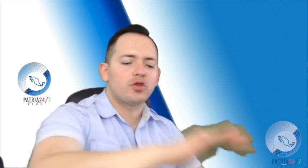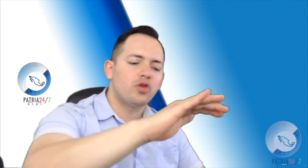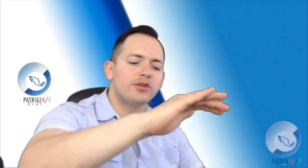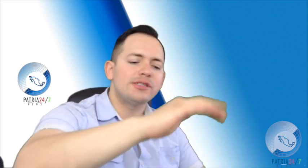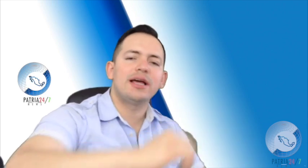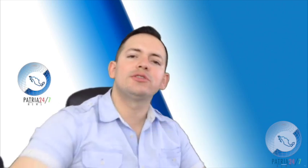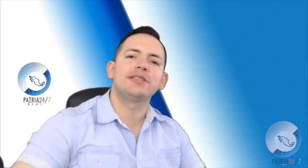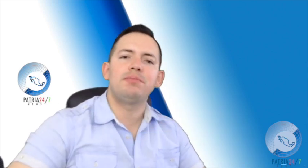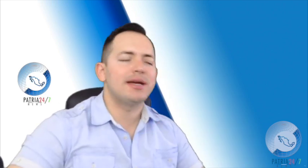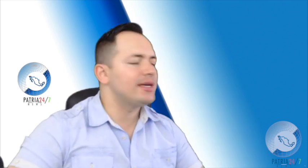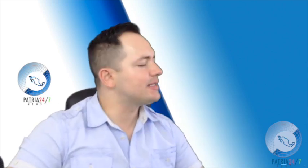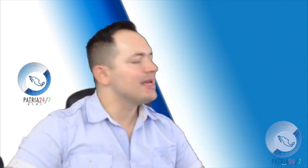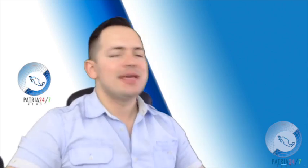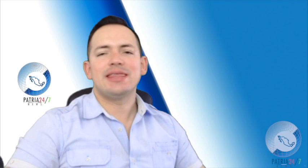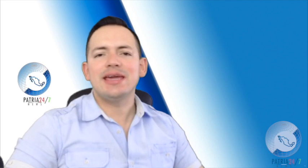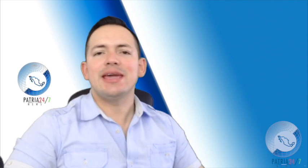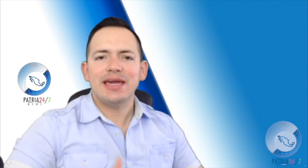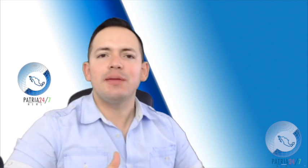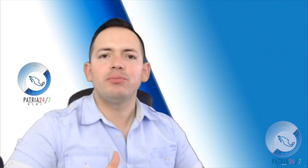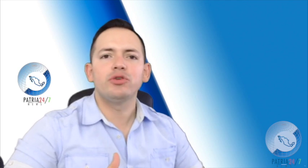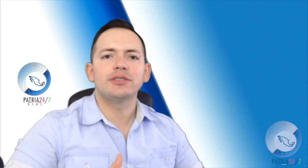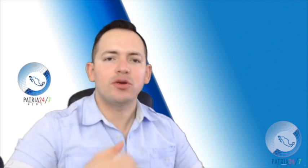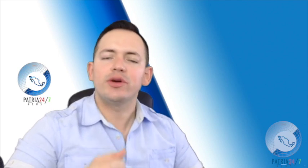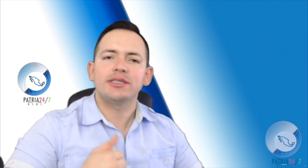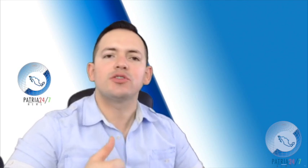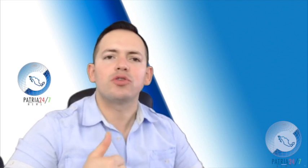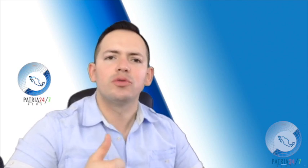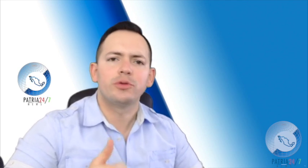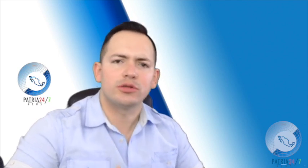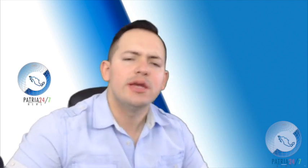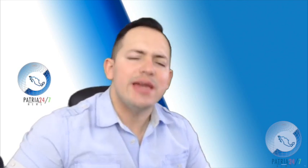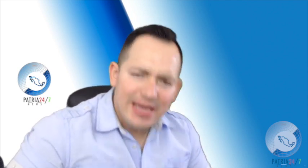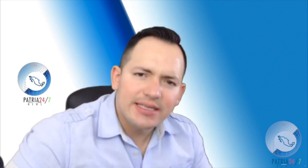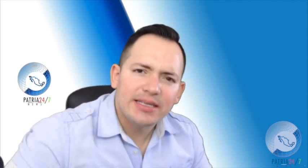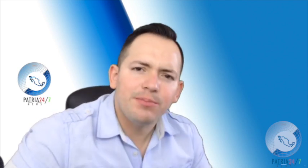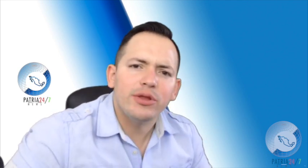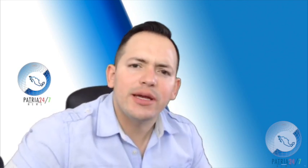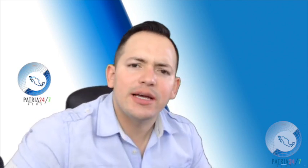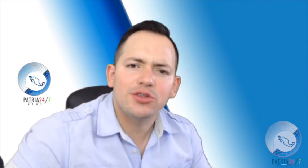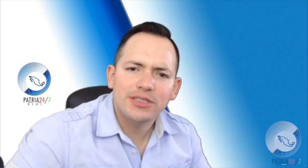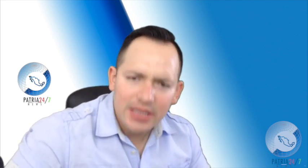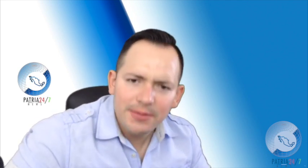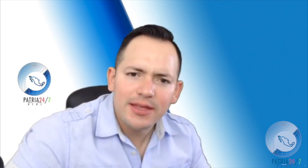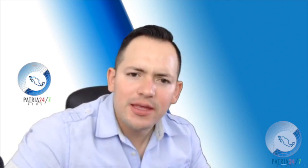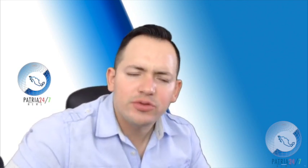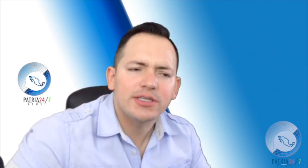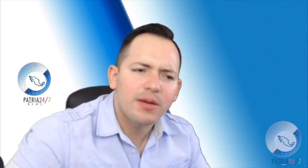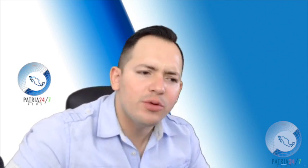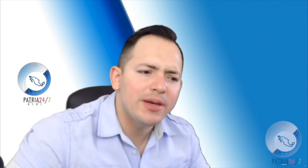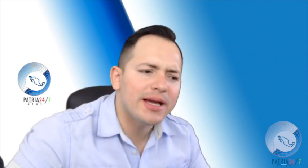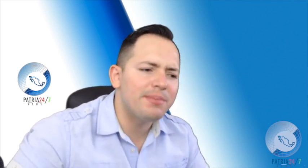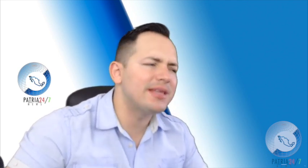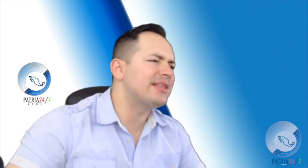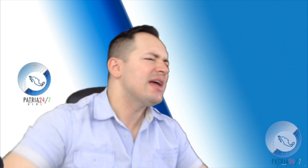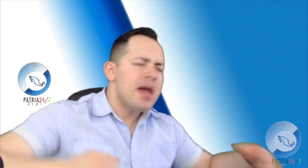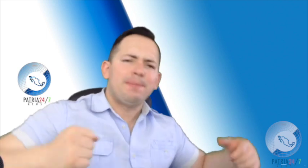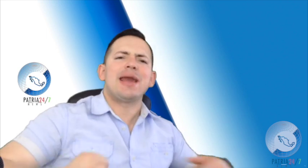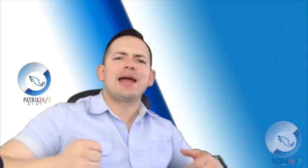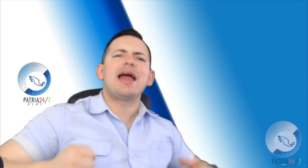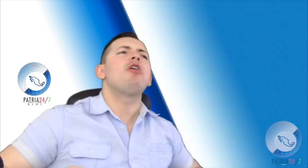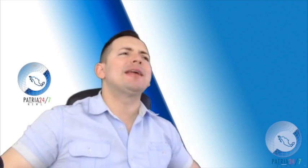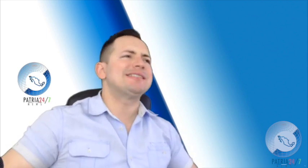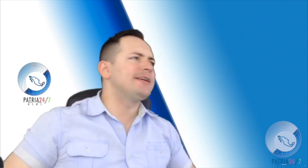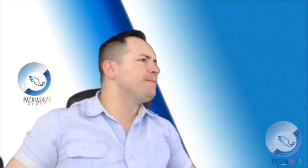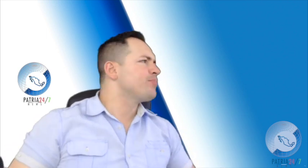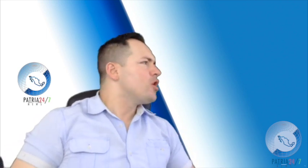ocurre por todos lados del país, de ejemplos de jueces corruptos. Este tipo de casos se deben de denunciar públicamente